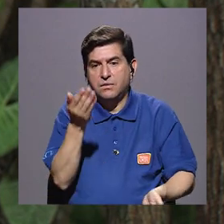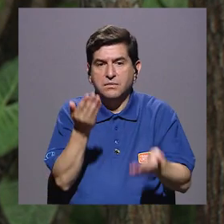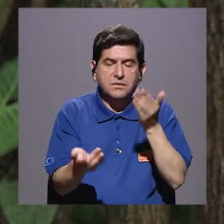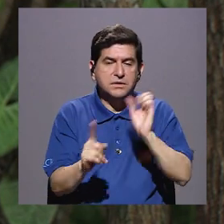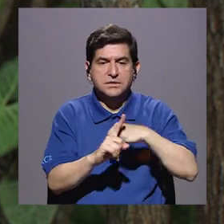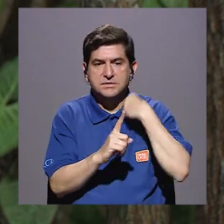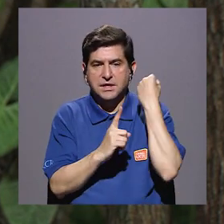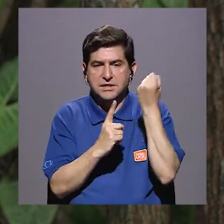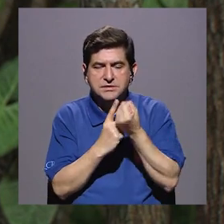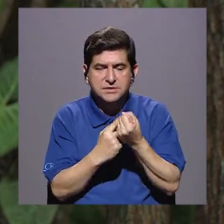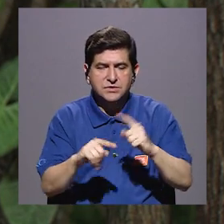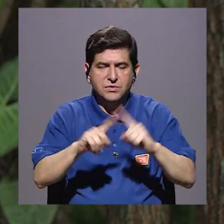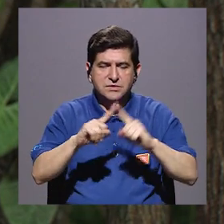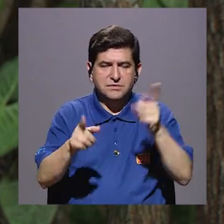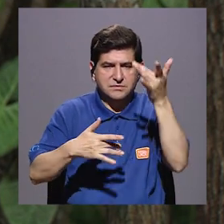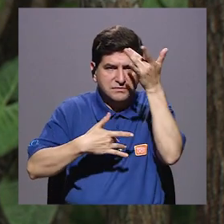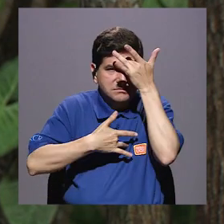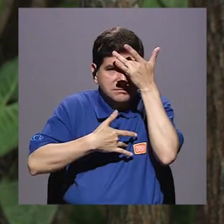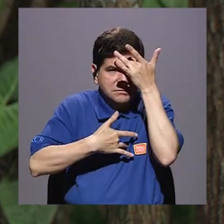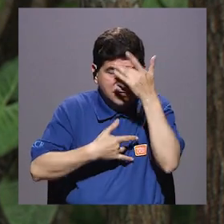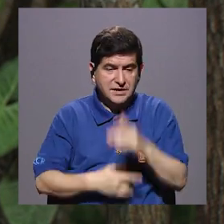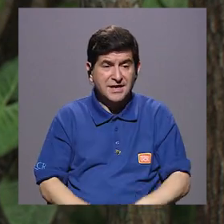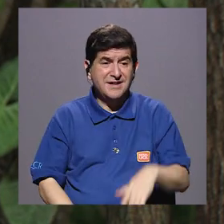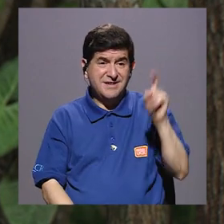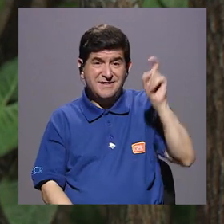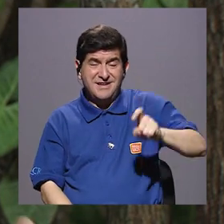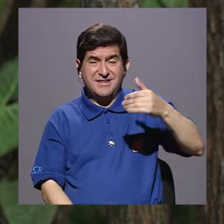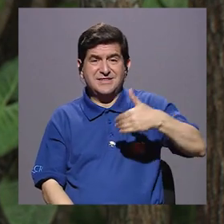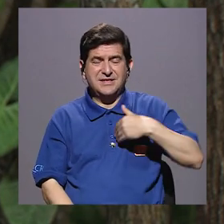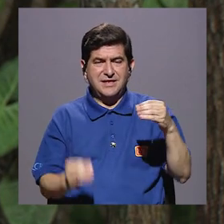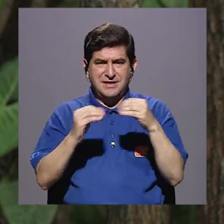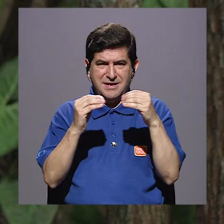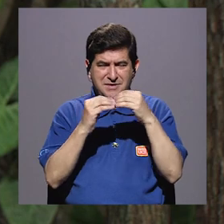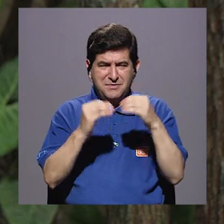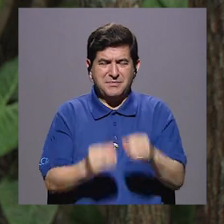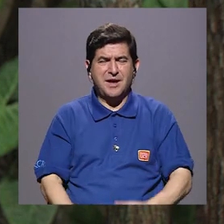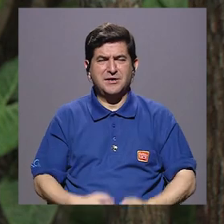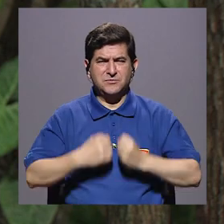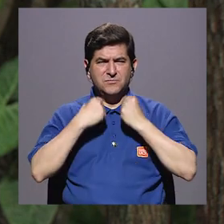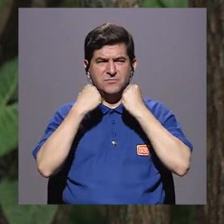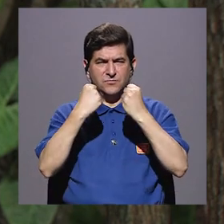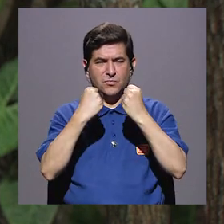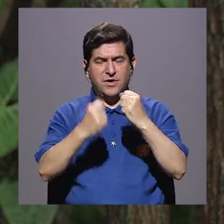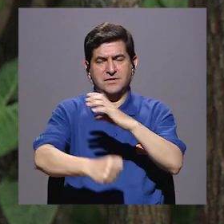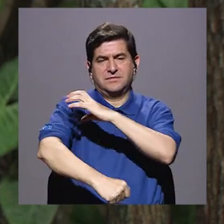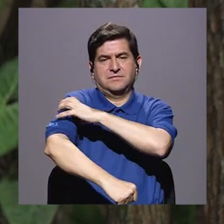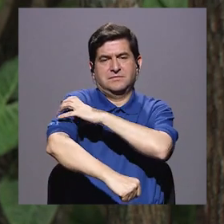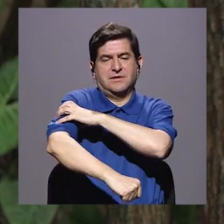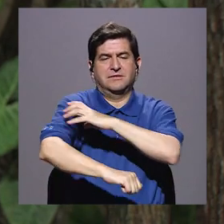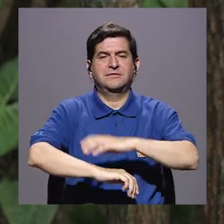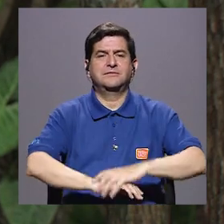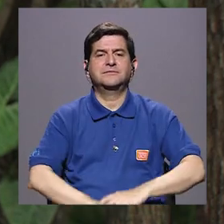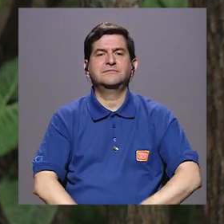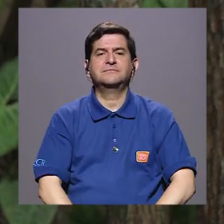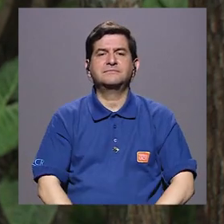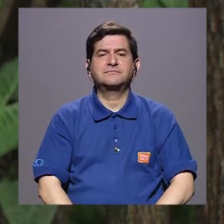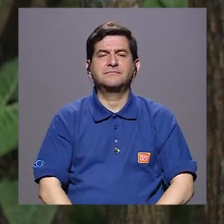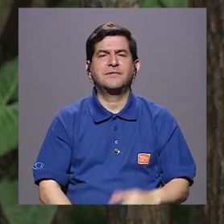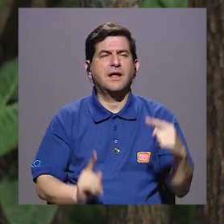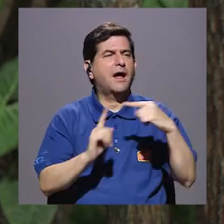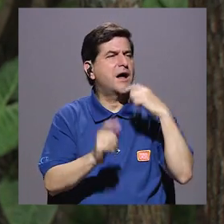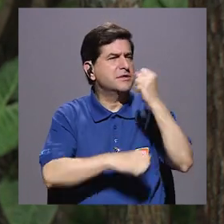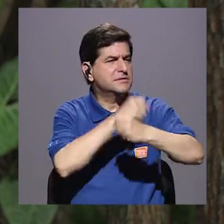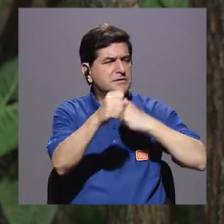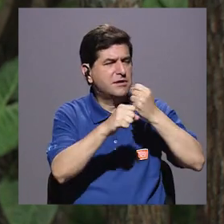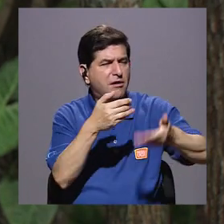ciertas enfermedades que ameritan que tengamos un mayor esfuerzo a nivel del músculo, ¿verdad? Hasta